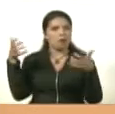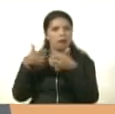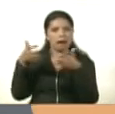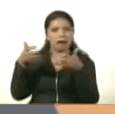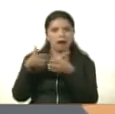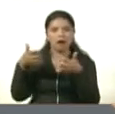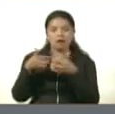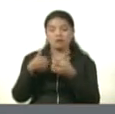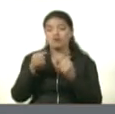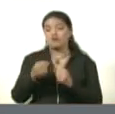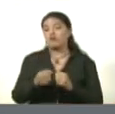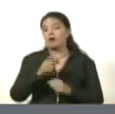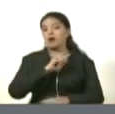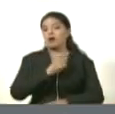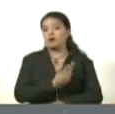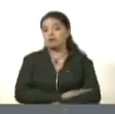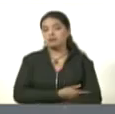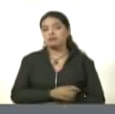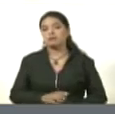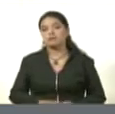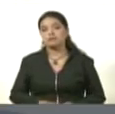les han